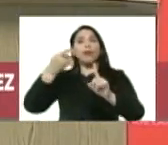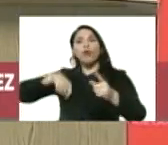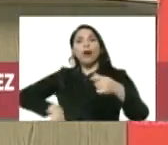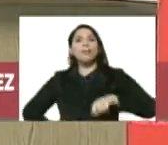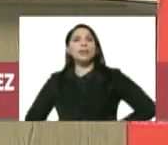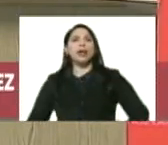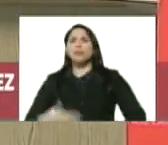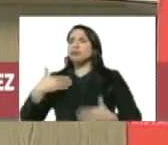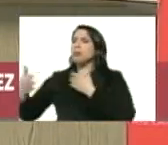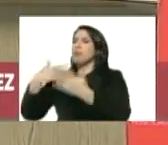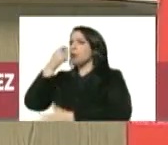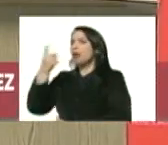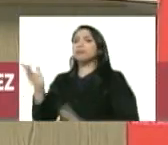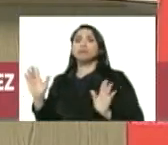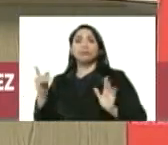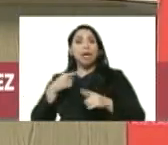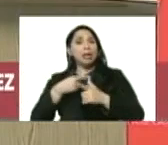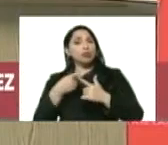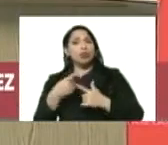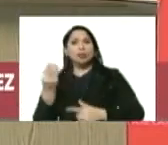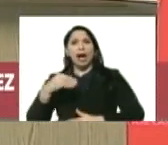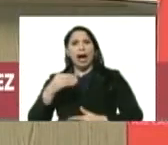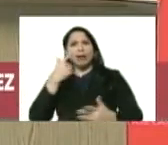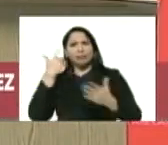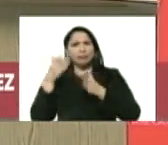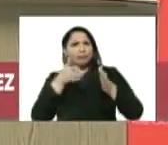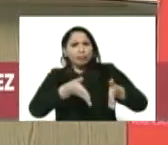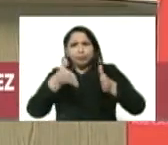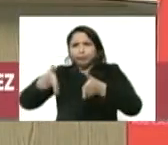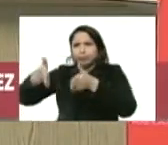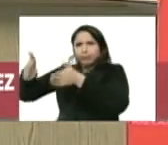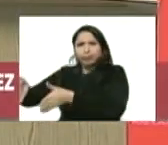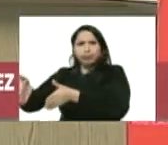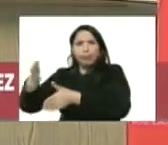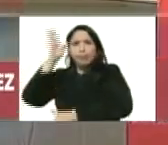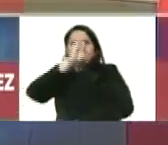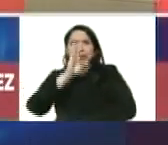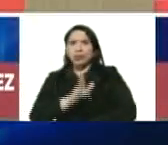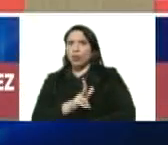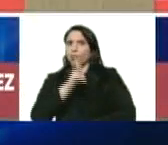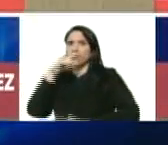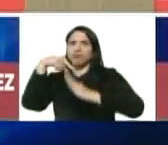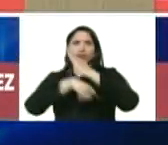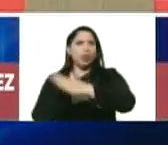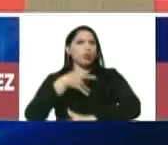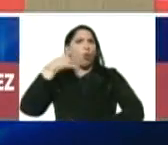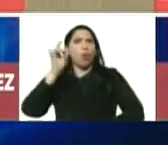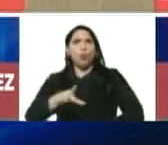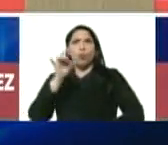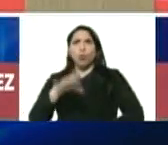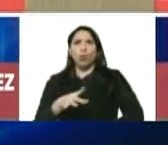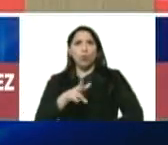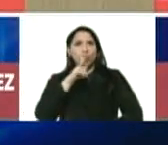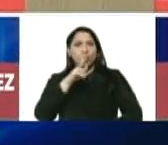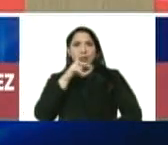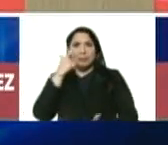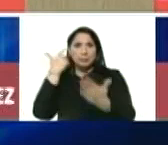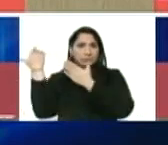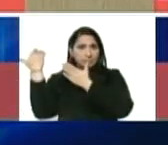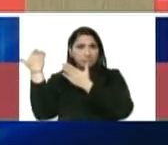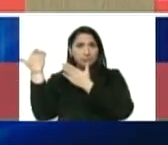no importa. Ahí hay imágenes de las fosas comunes en Brasil. Un profundo dolor dan estas